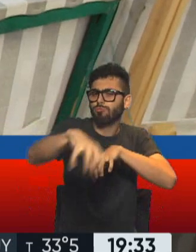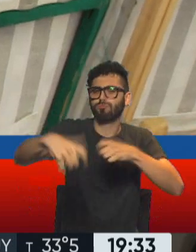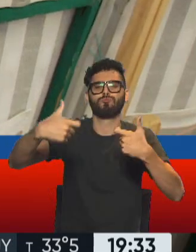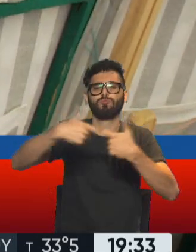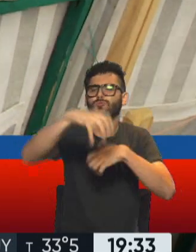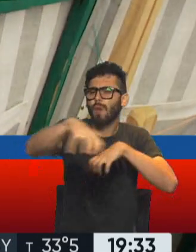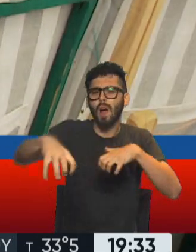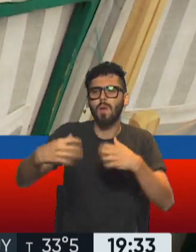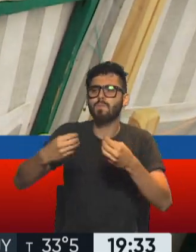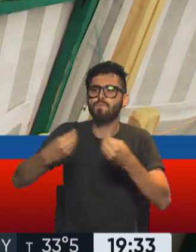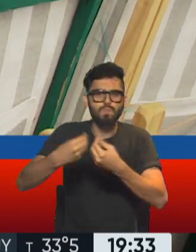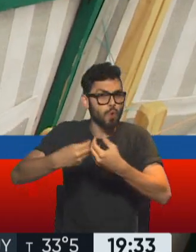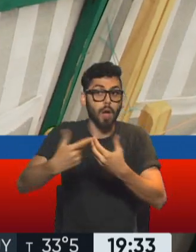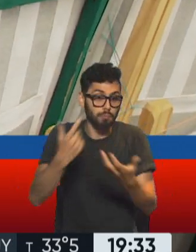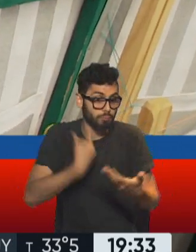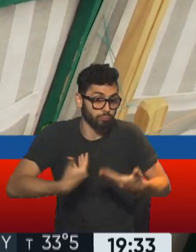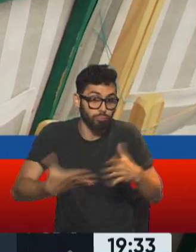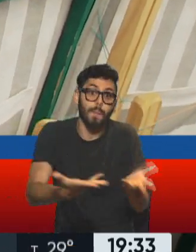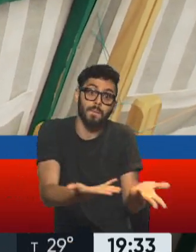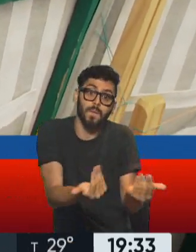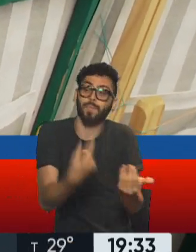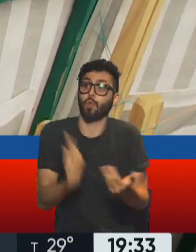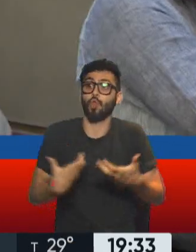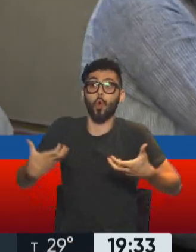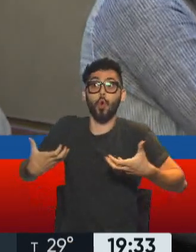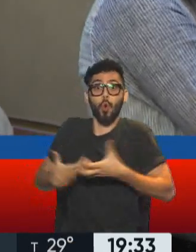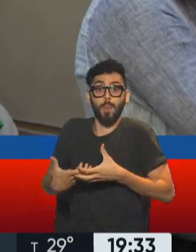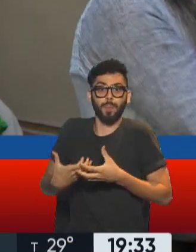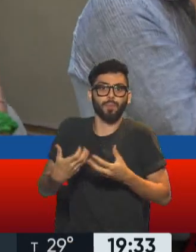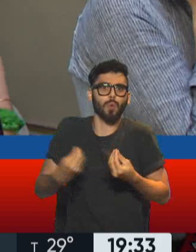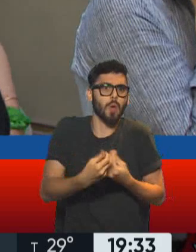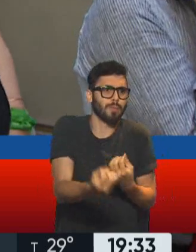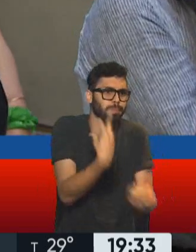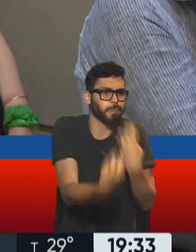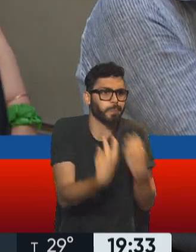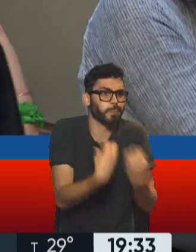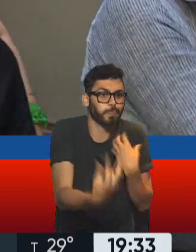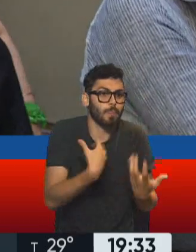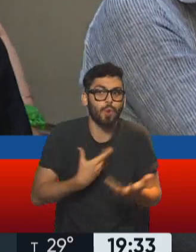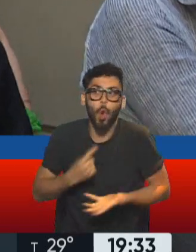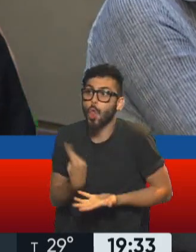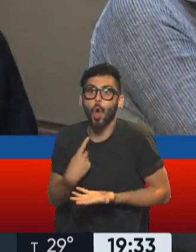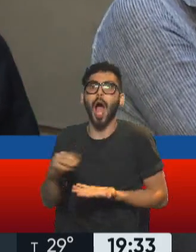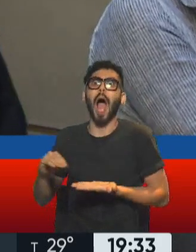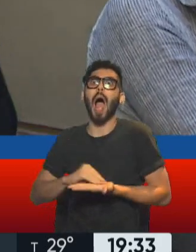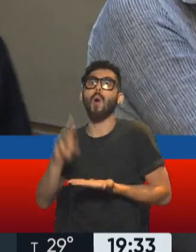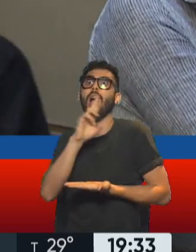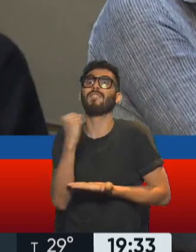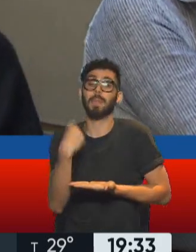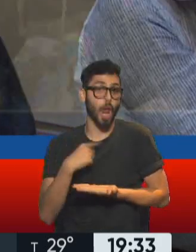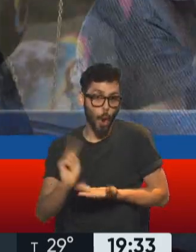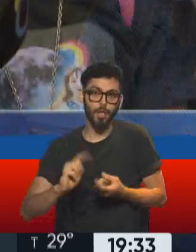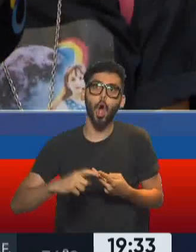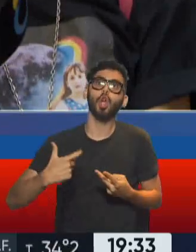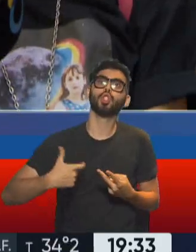agrupaciones abiertas a la escucha. A nosotras nos pasa como el colectivo que nos llegan un montón de mensajes, un montón de cosas, pero no somos ni abogadas feministas, ni